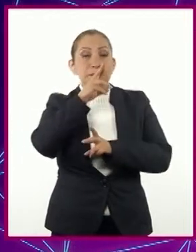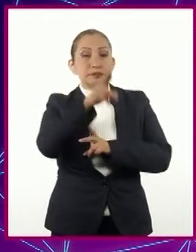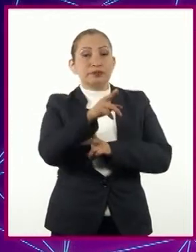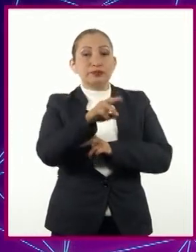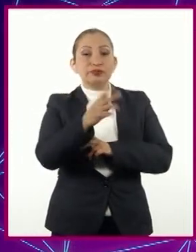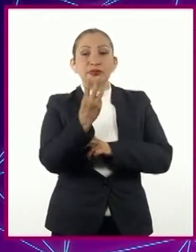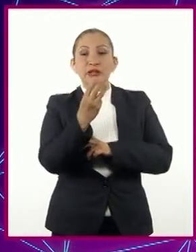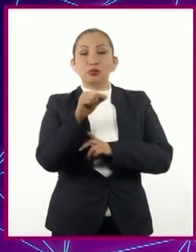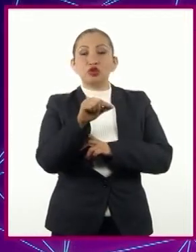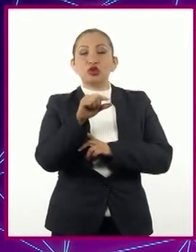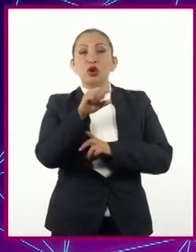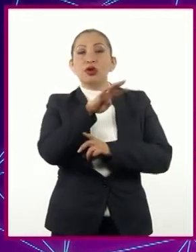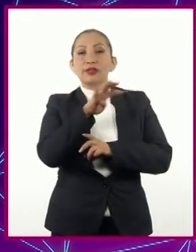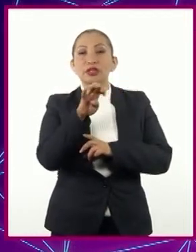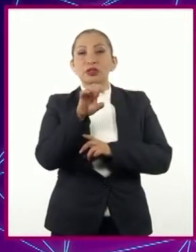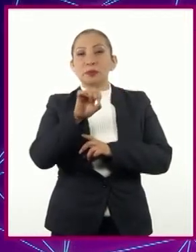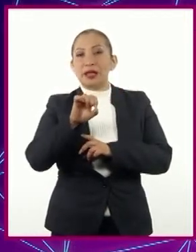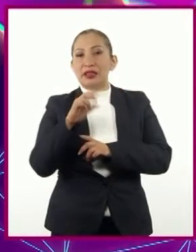a